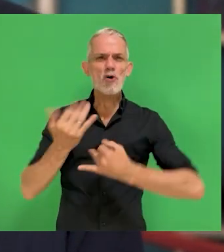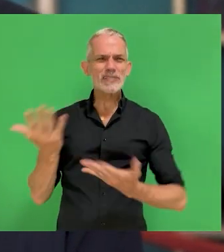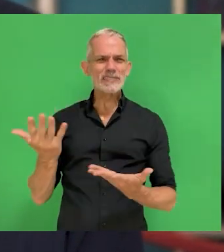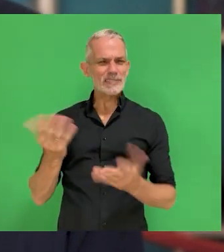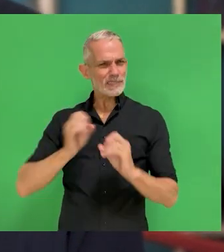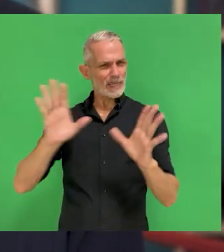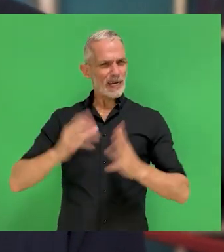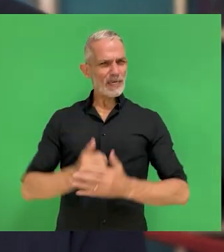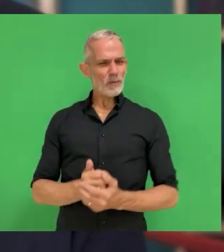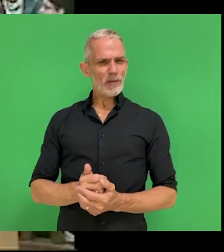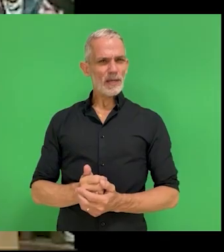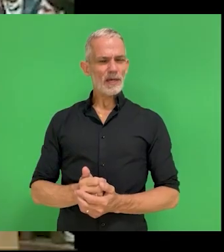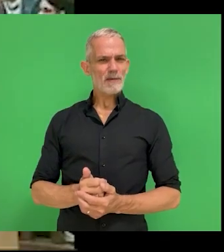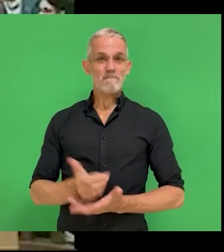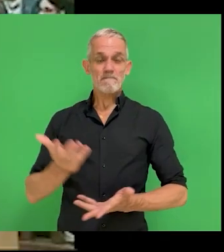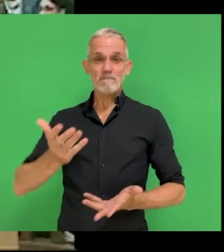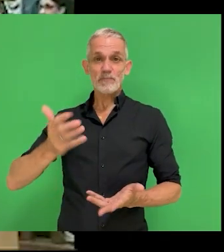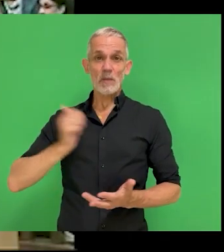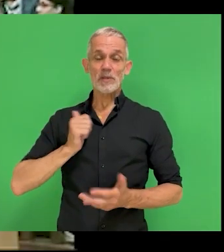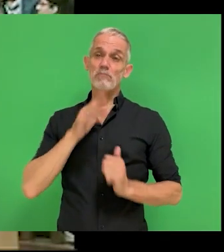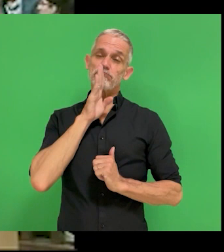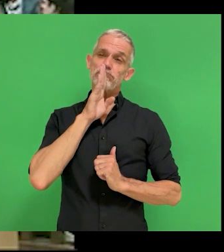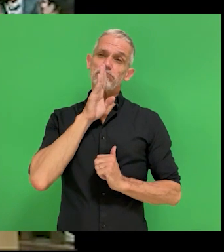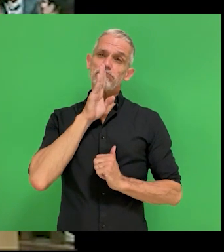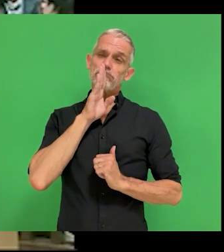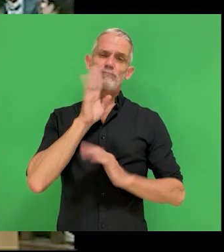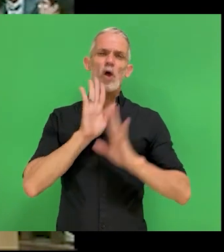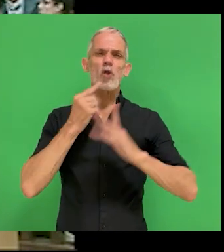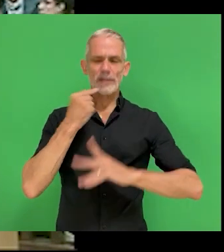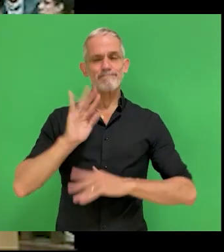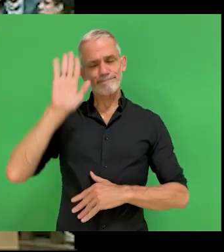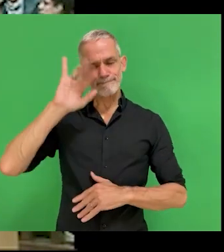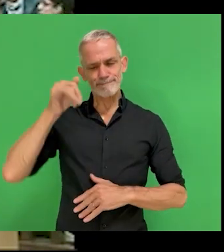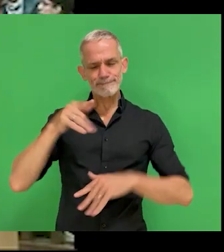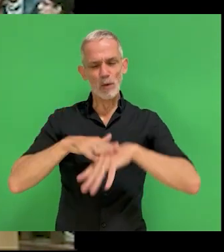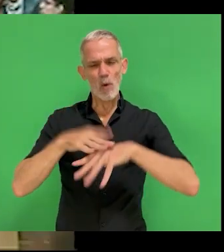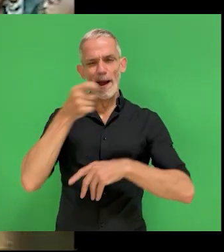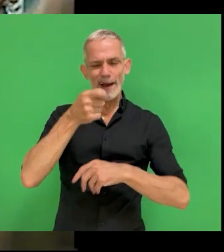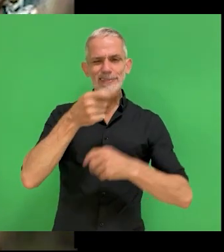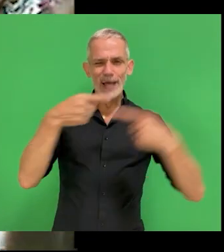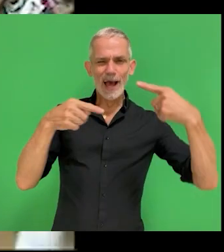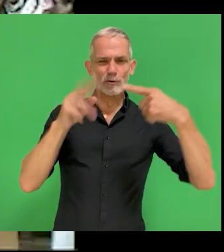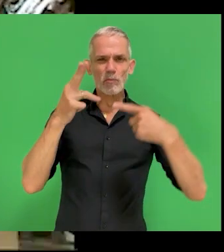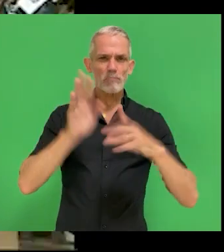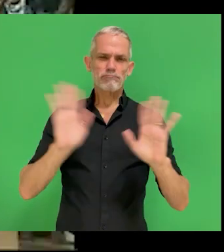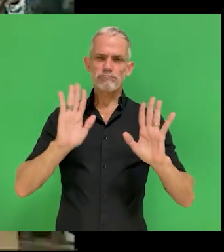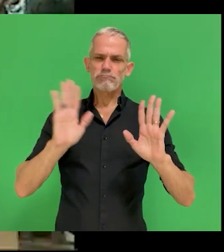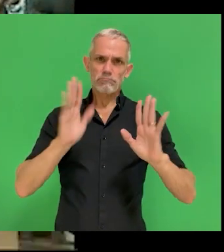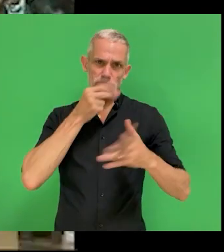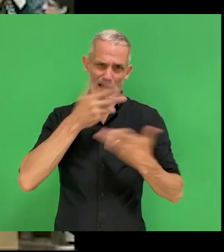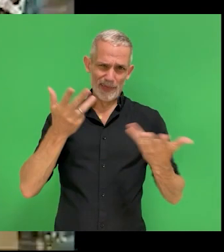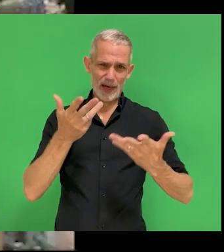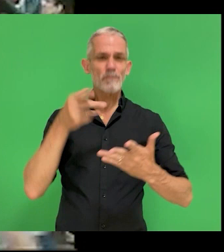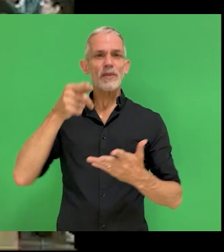es terrible. O sea, que no, más allá de que no se reconozca los crímenes, ni bueno, todo eso que